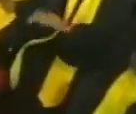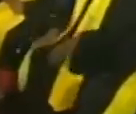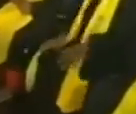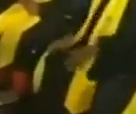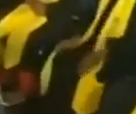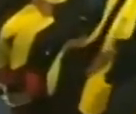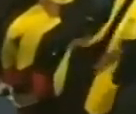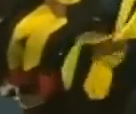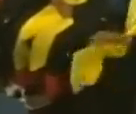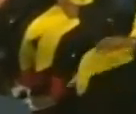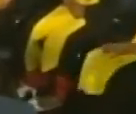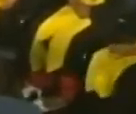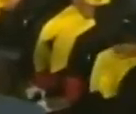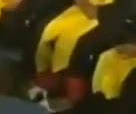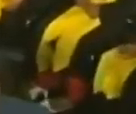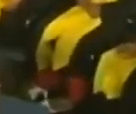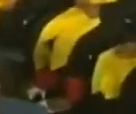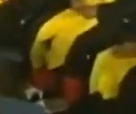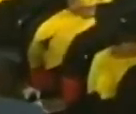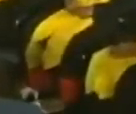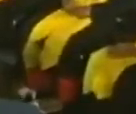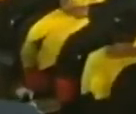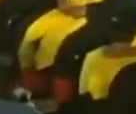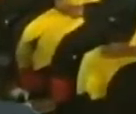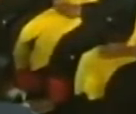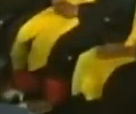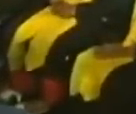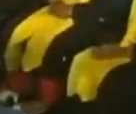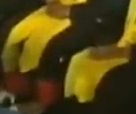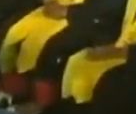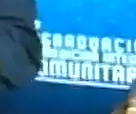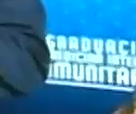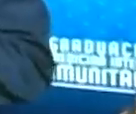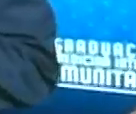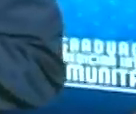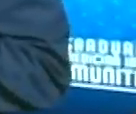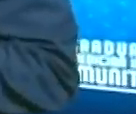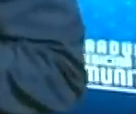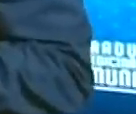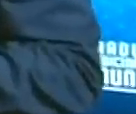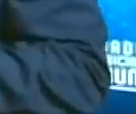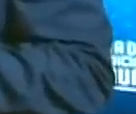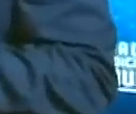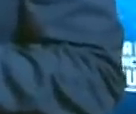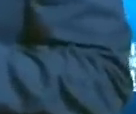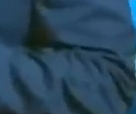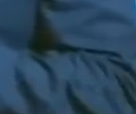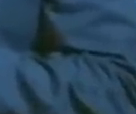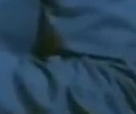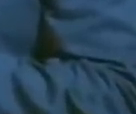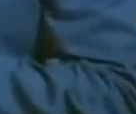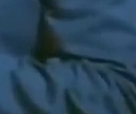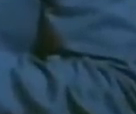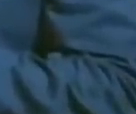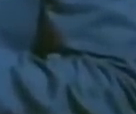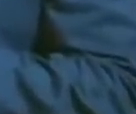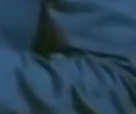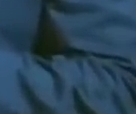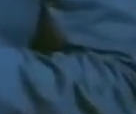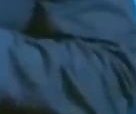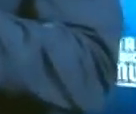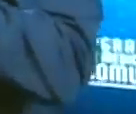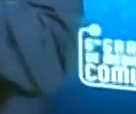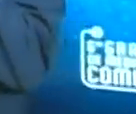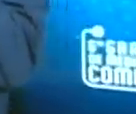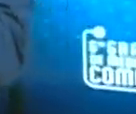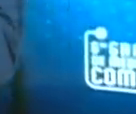Venezuela aboga por la construcción de un mundo pluripolar de respeto a la soberanía y autodeterminación de los pueblos. Ha